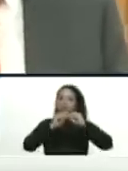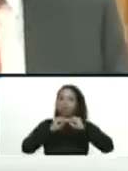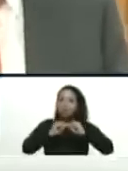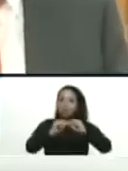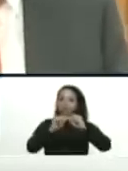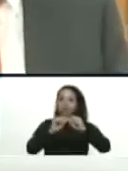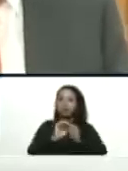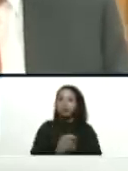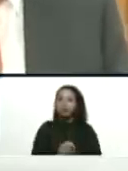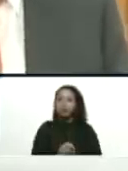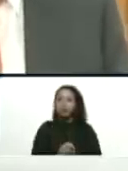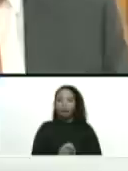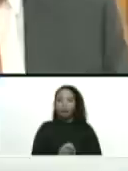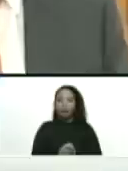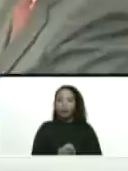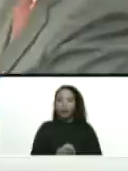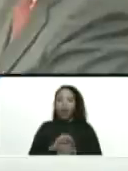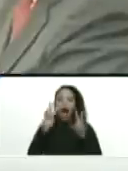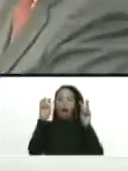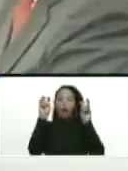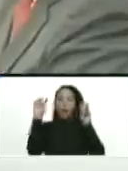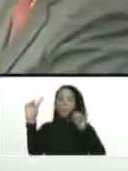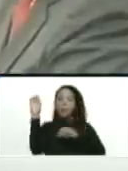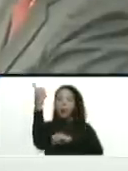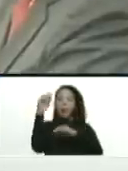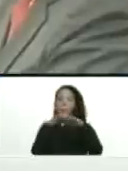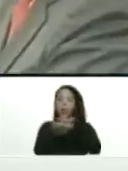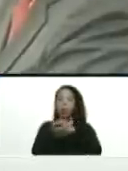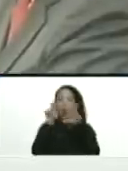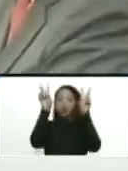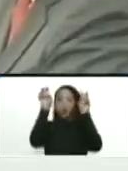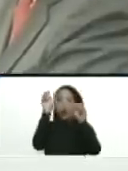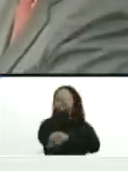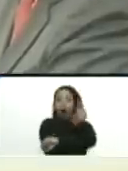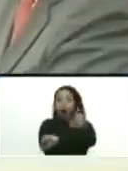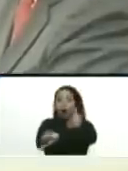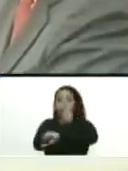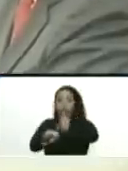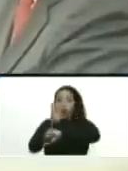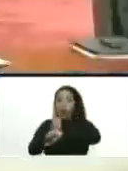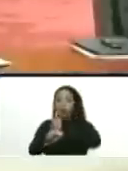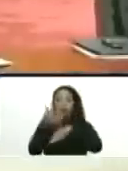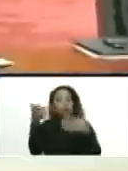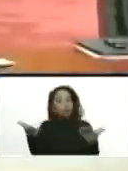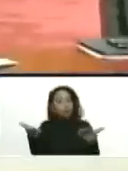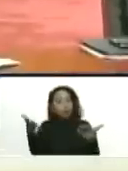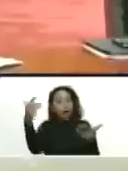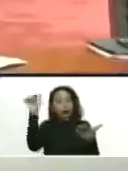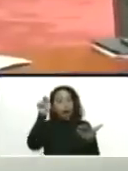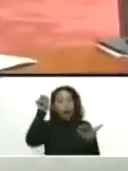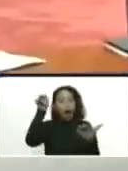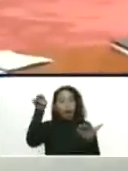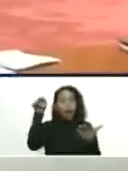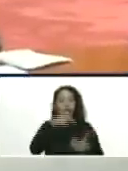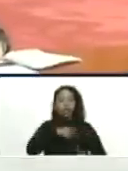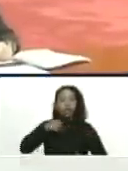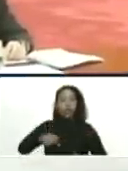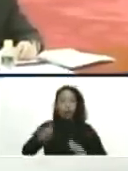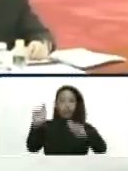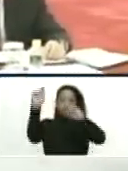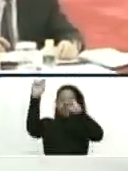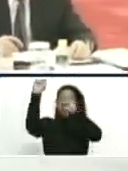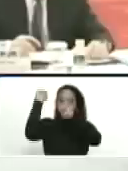al nuevo primer ministro y a las nuevas autoridades que en China han asumido el